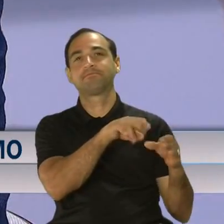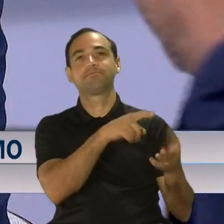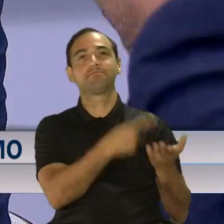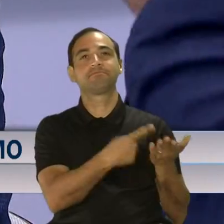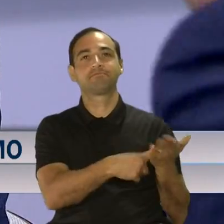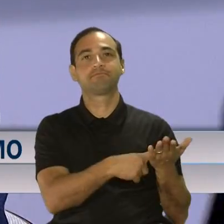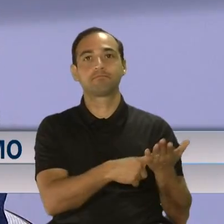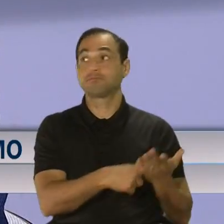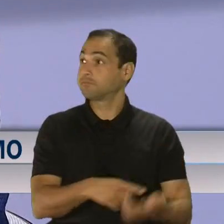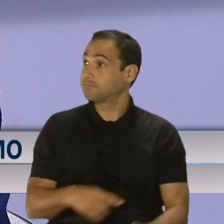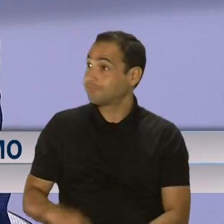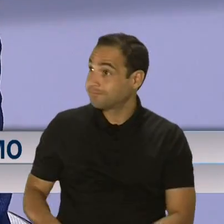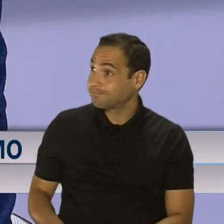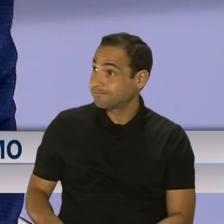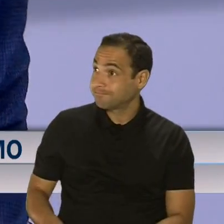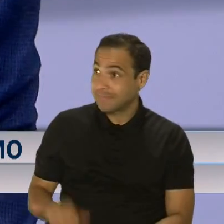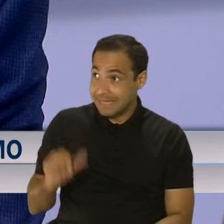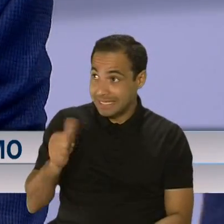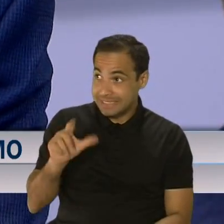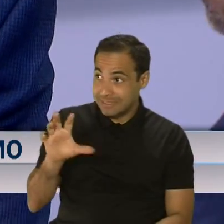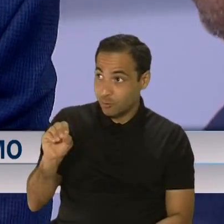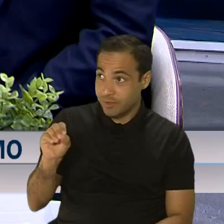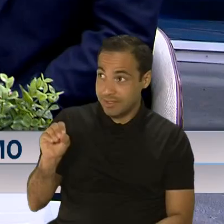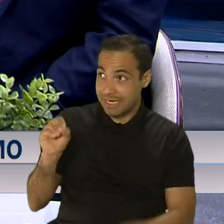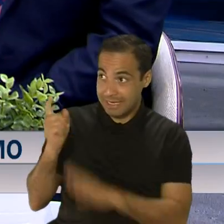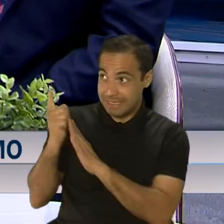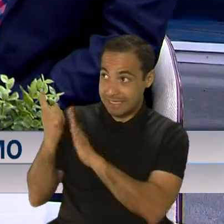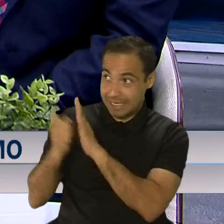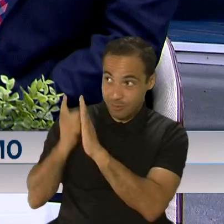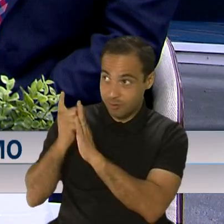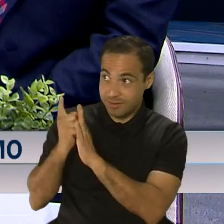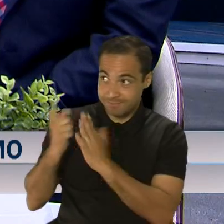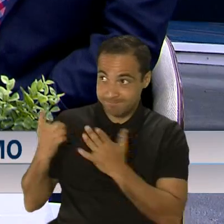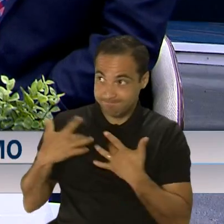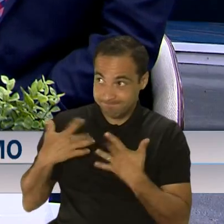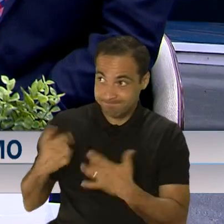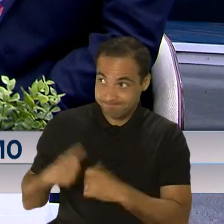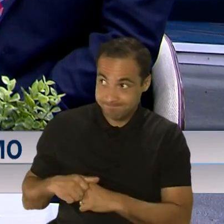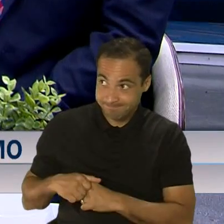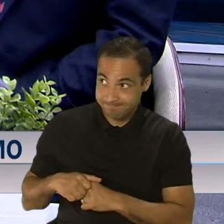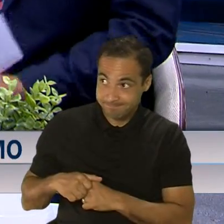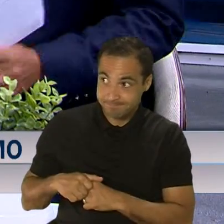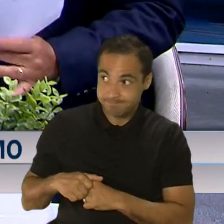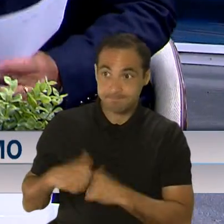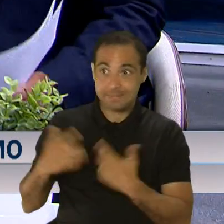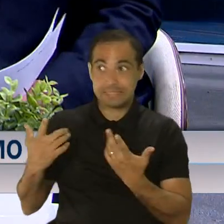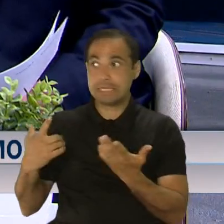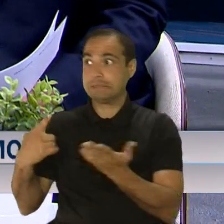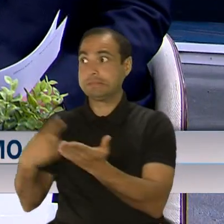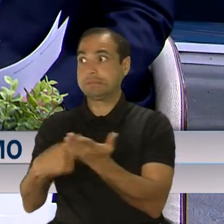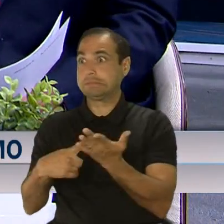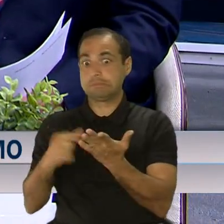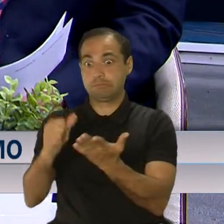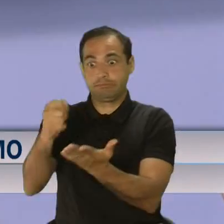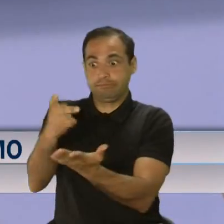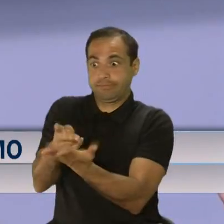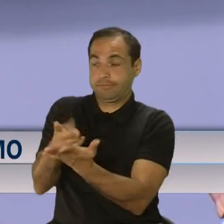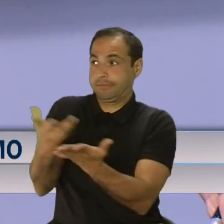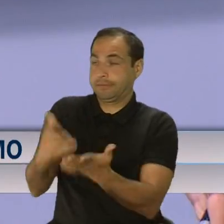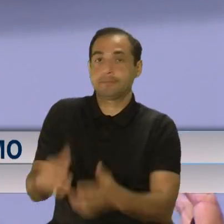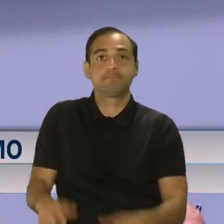la hora. Sí, buenas noches. Y ya esto pues ha comenzado a crear cierto debate público, pero ya está aprobado.